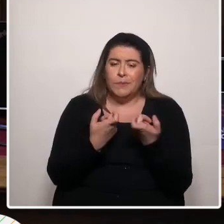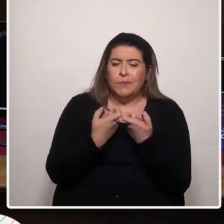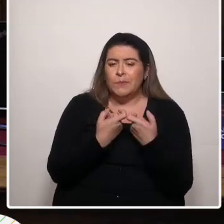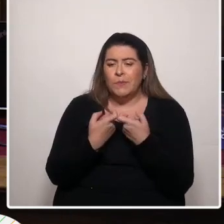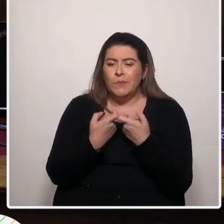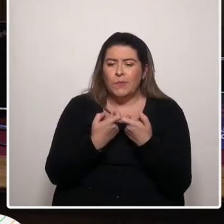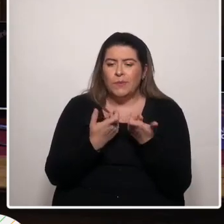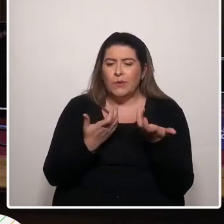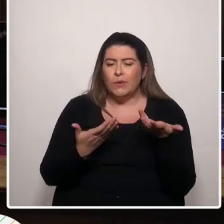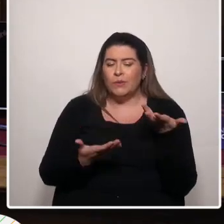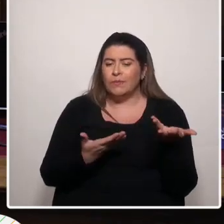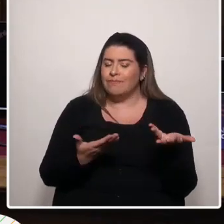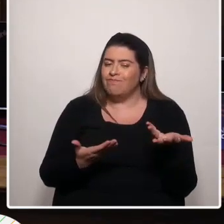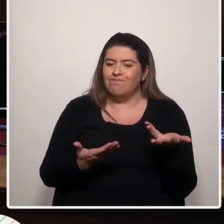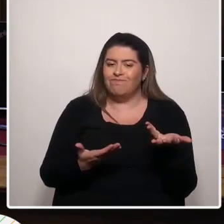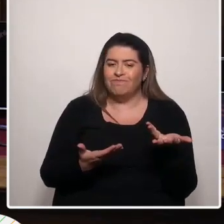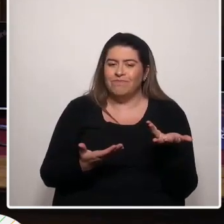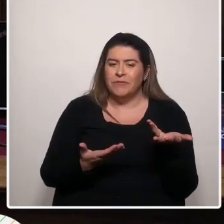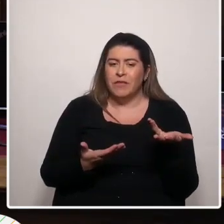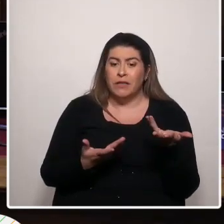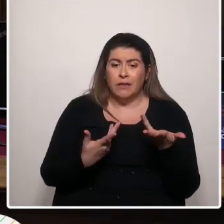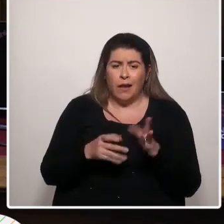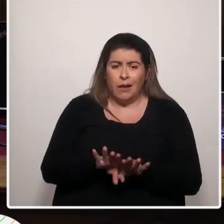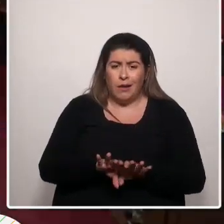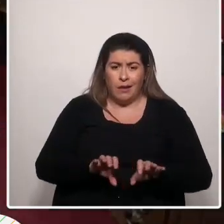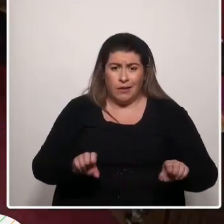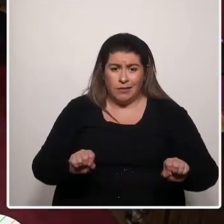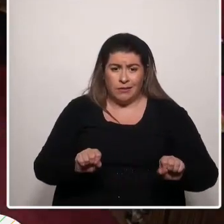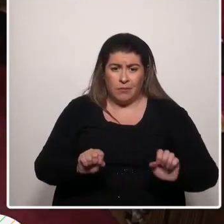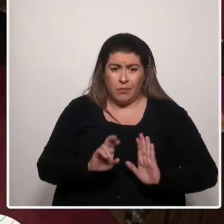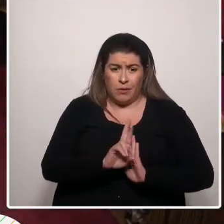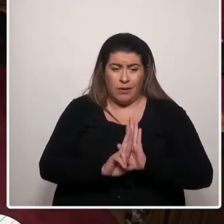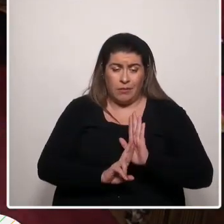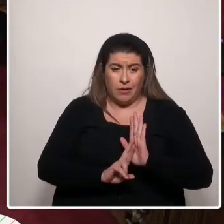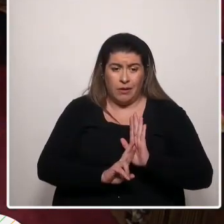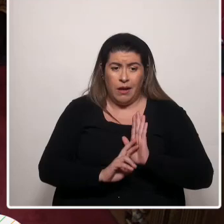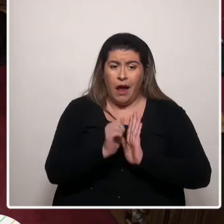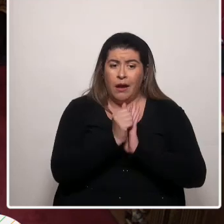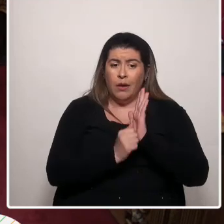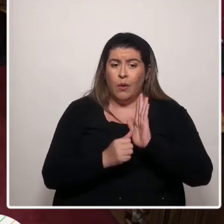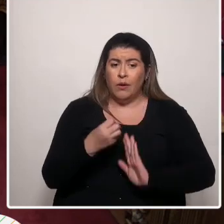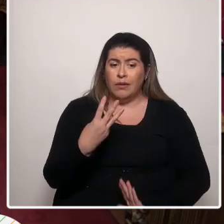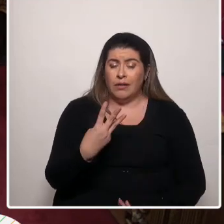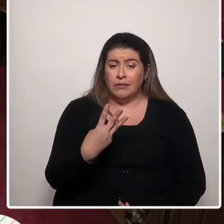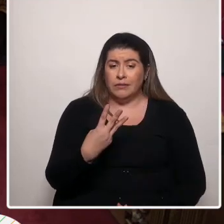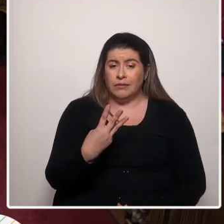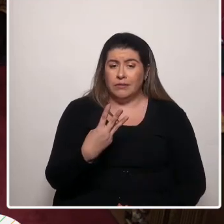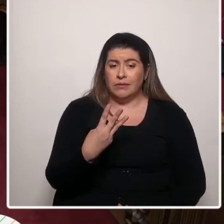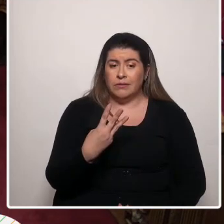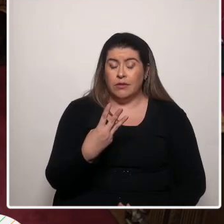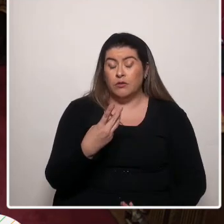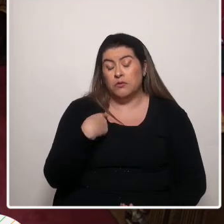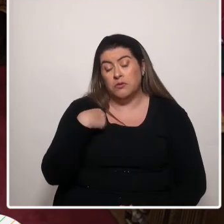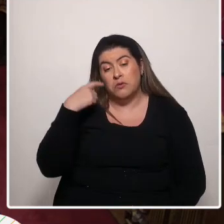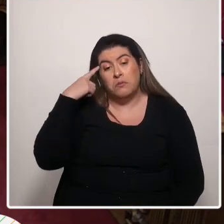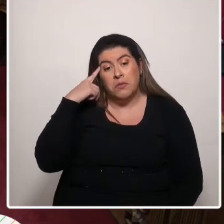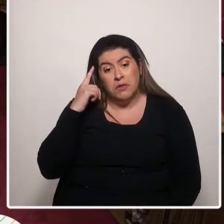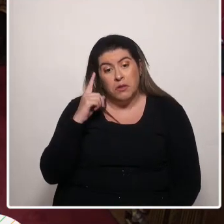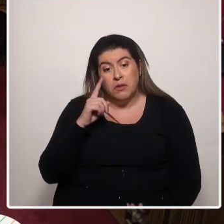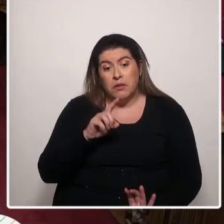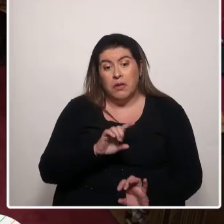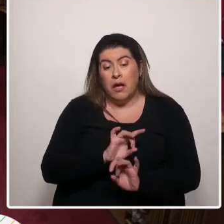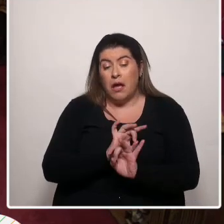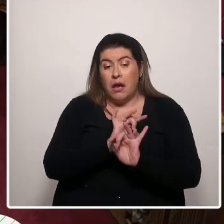que queda zanjada por las reglas. En el artículo 3, en lo pertinente, a mi juicio, hay claramente